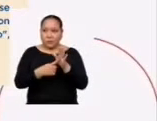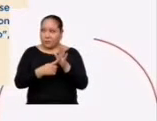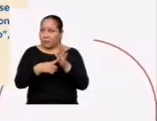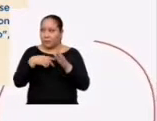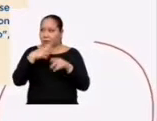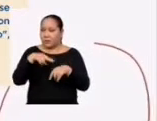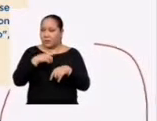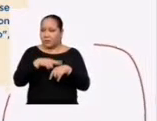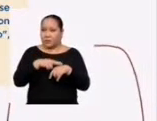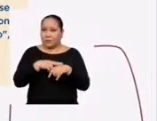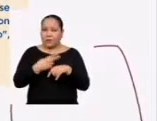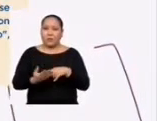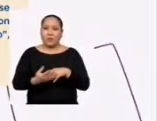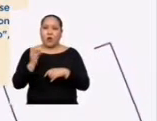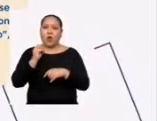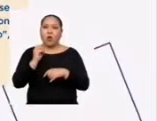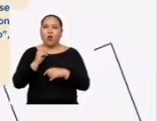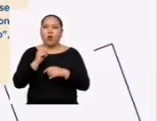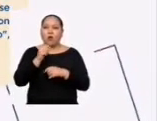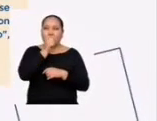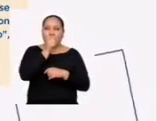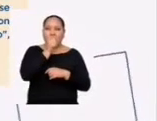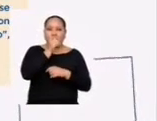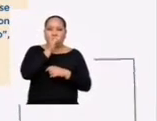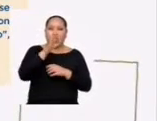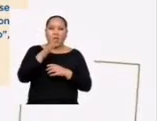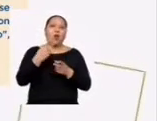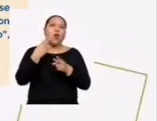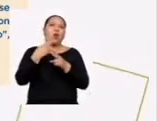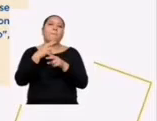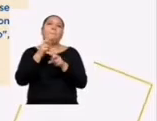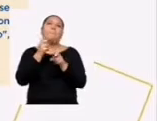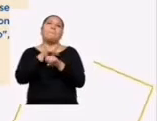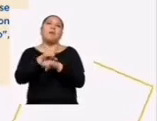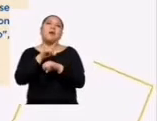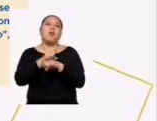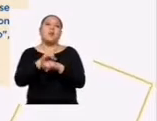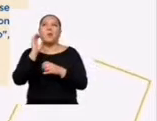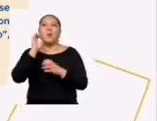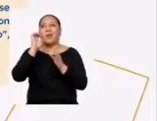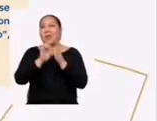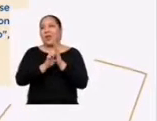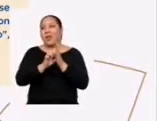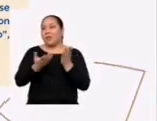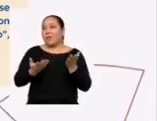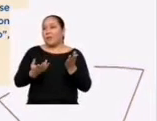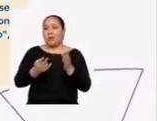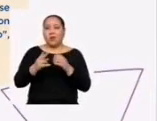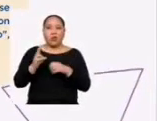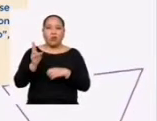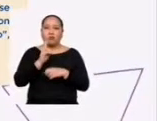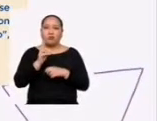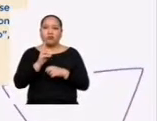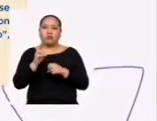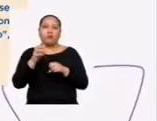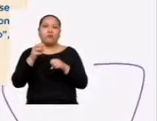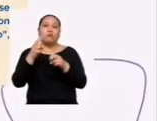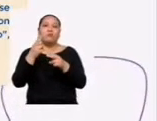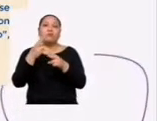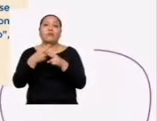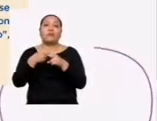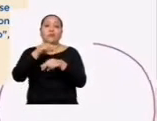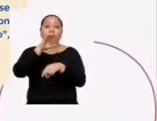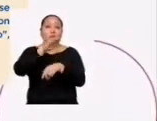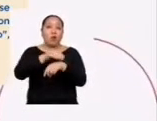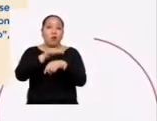u oculta en forma de bromas, como los apodos, que no tienen nada de inocentes y terminan dañando a las